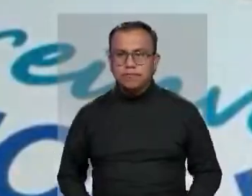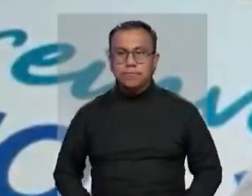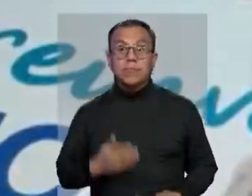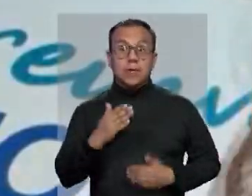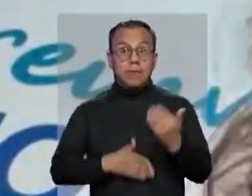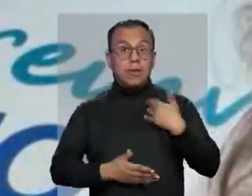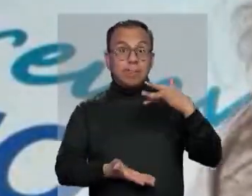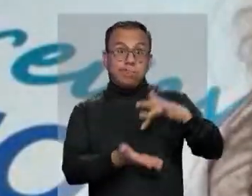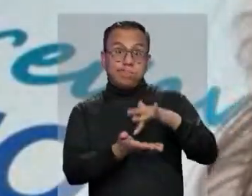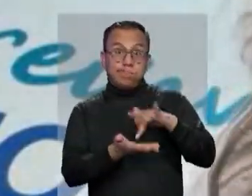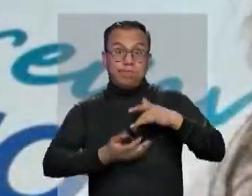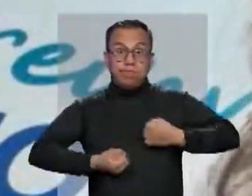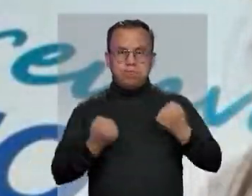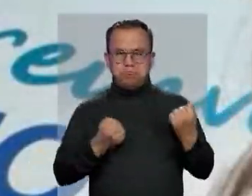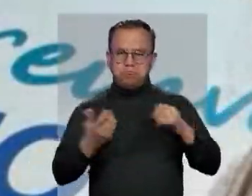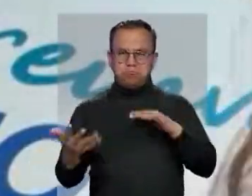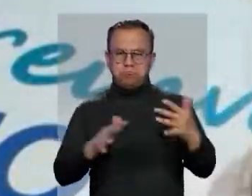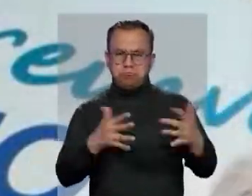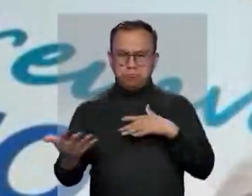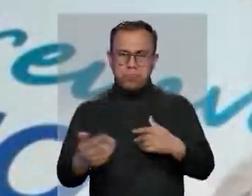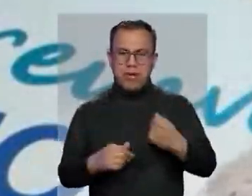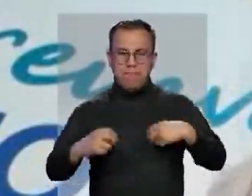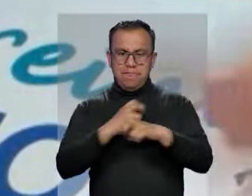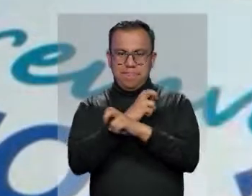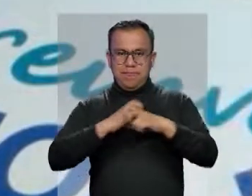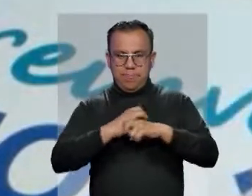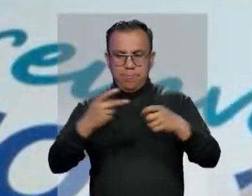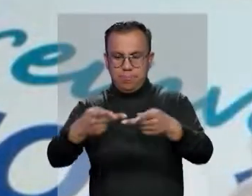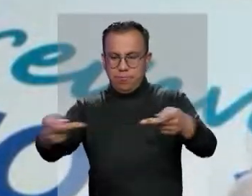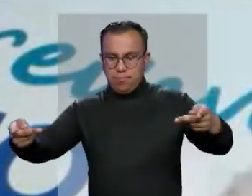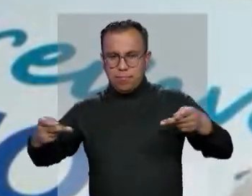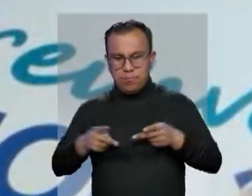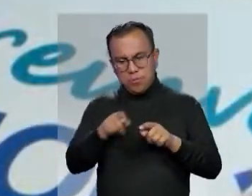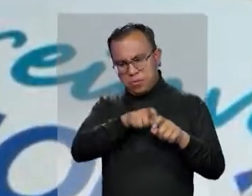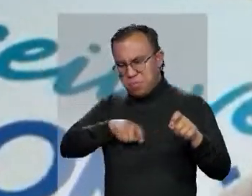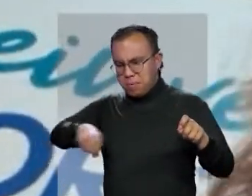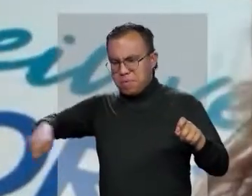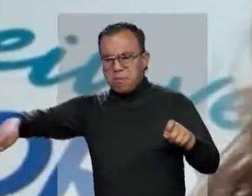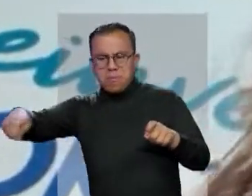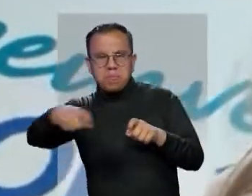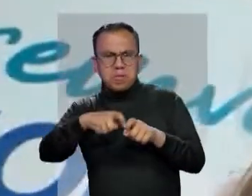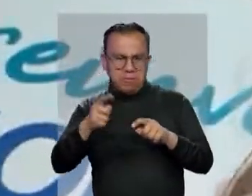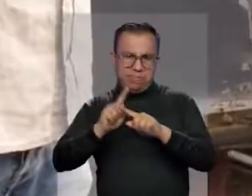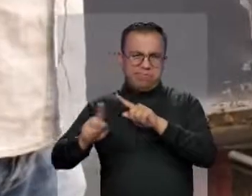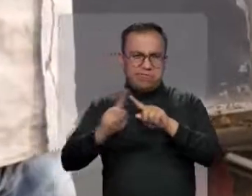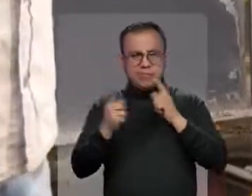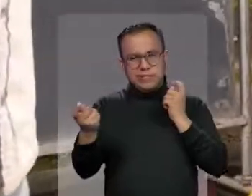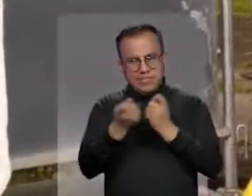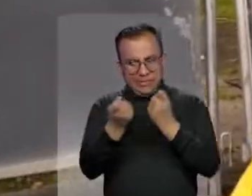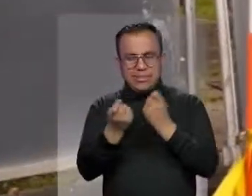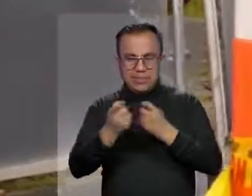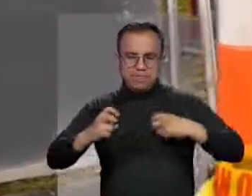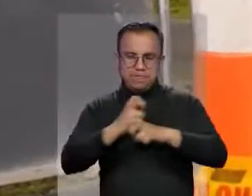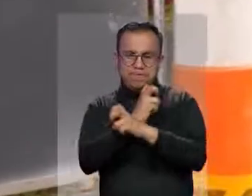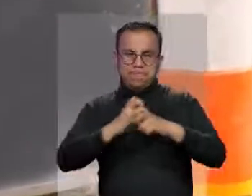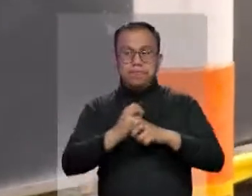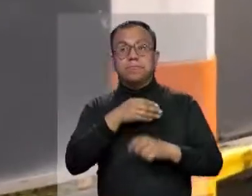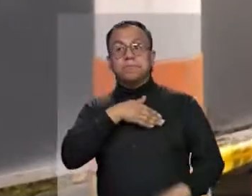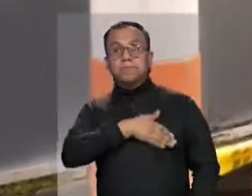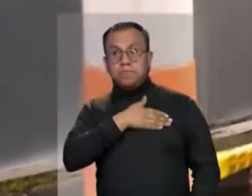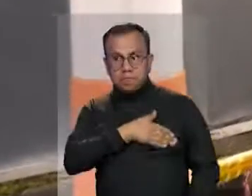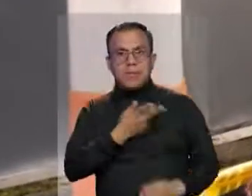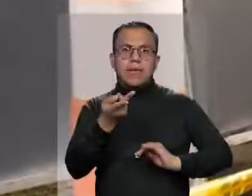presencial en bogotá va a ser alrededor del partido en julio en un circuito digamos diseñado y cerca al parque simón bolívar en